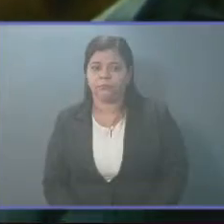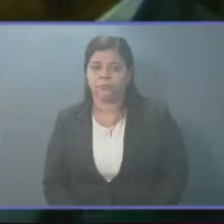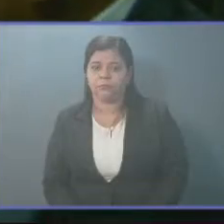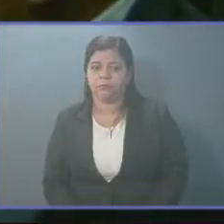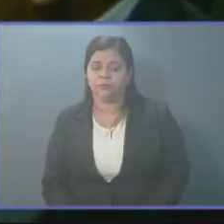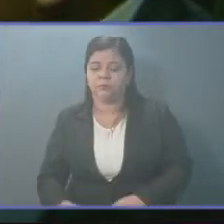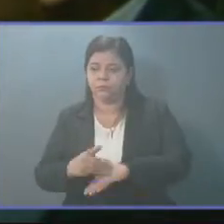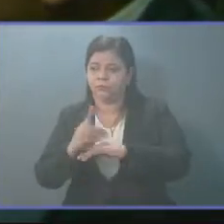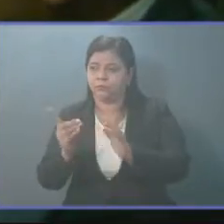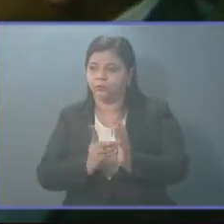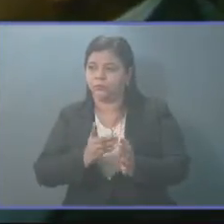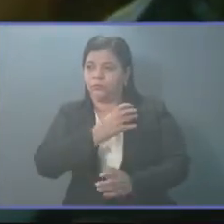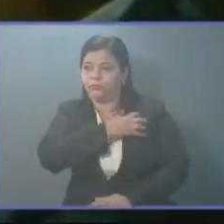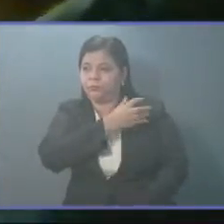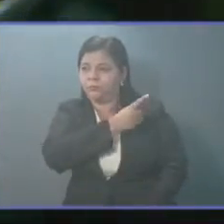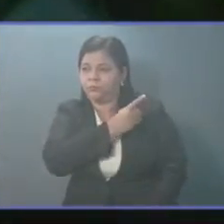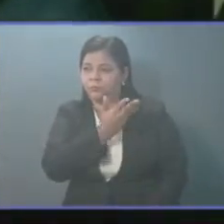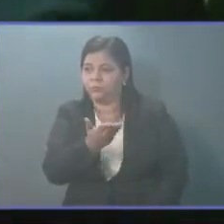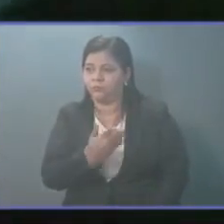Diputado David Reyes.